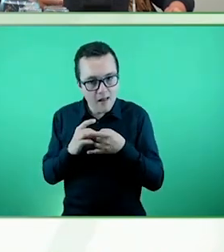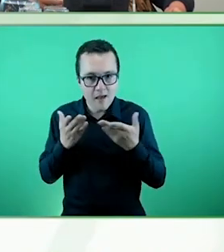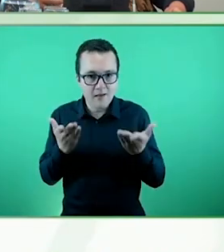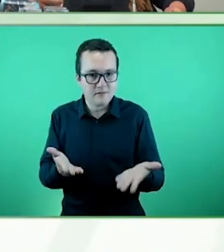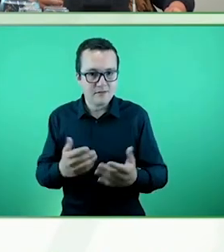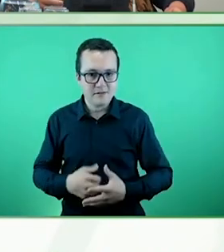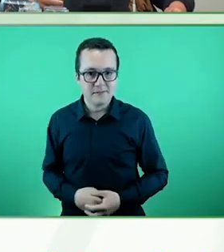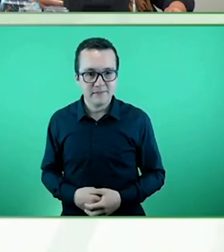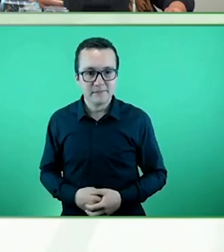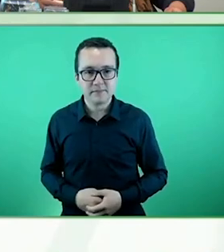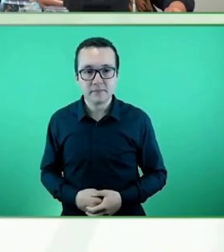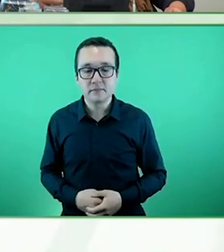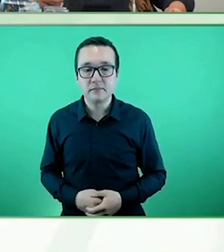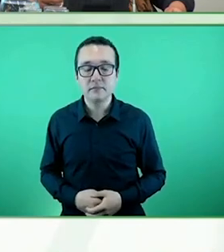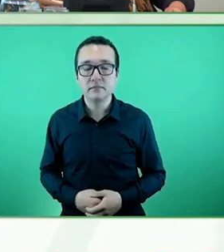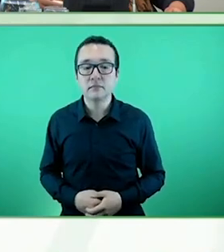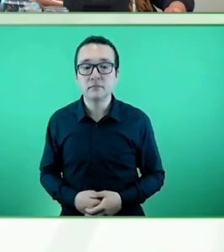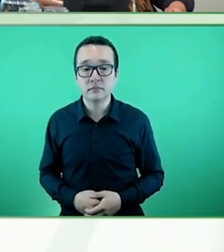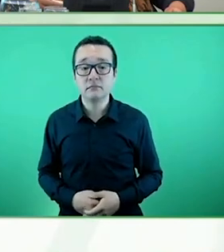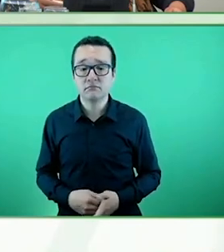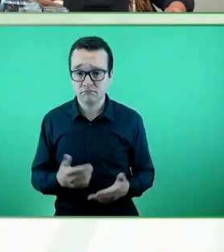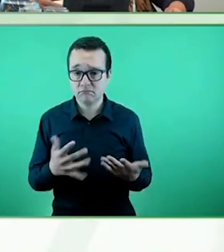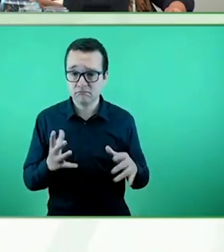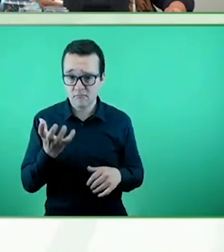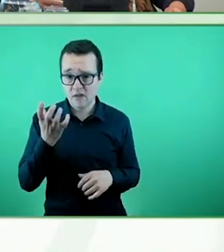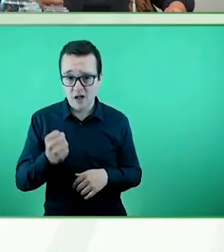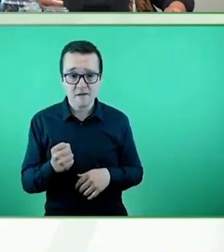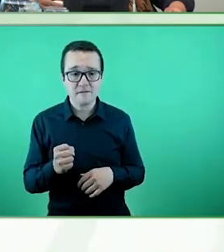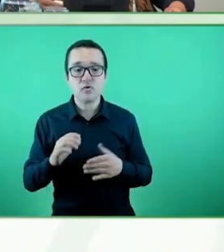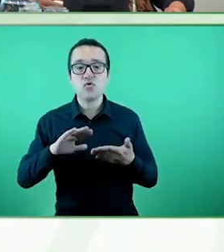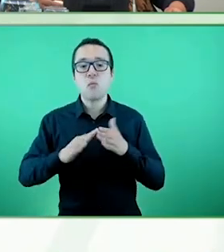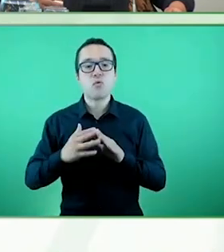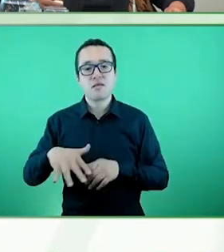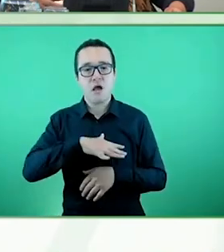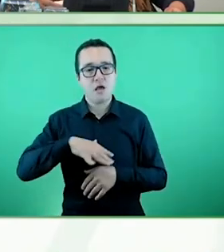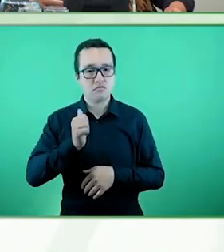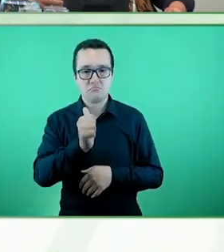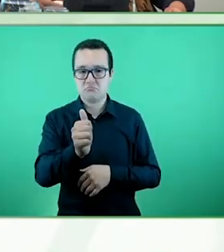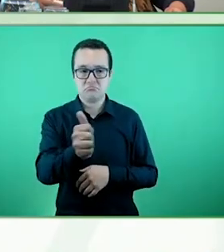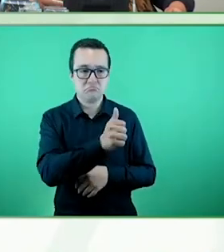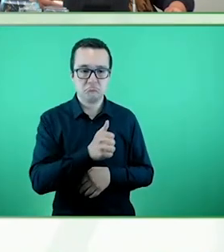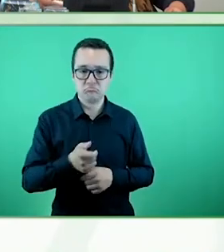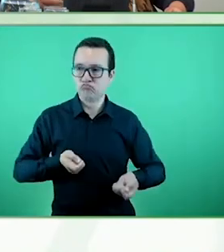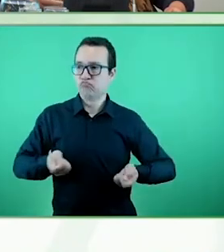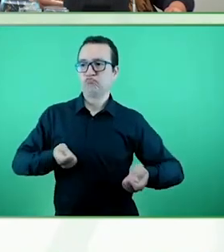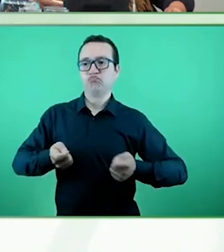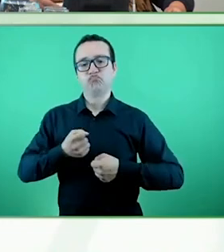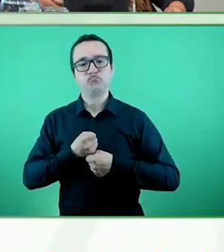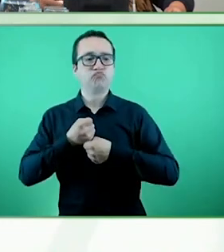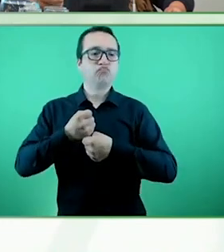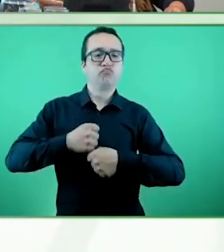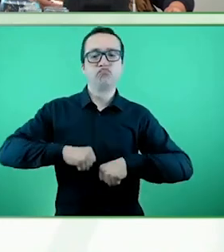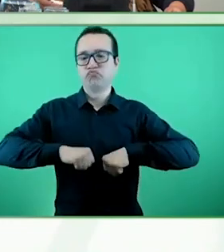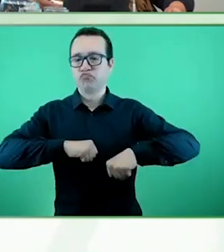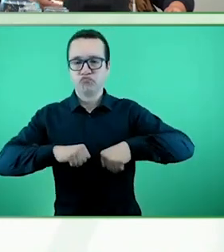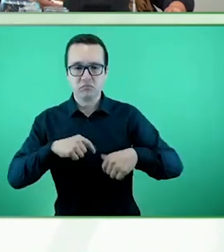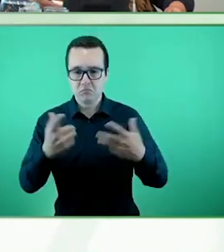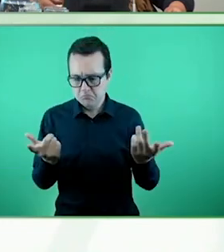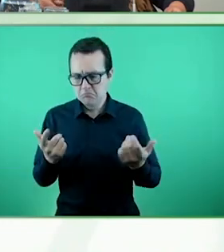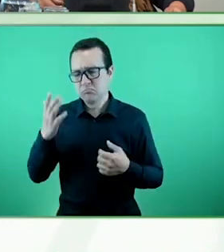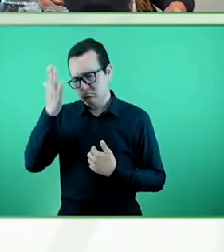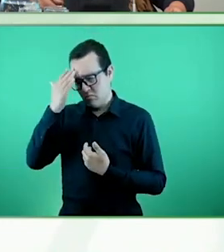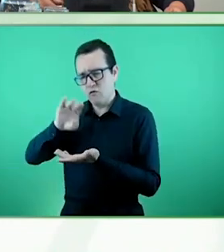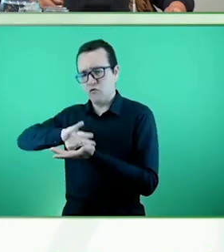se han conformado una comunidad autogestionada también, independiente de que la Fundación continúa apoyando a la